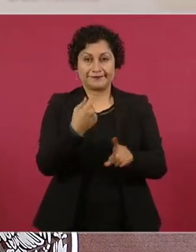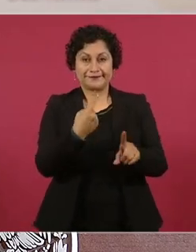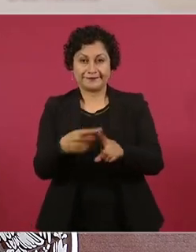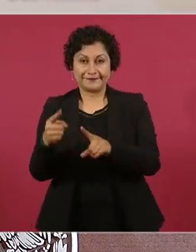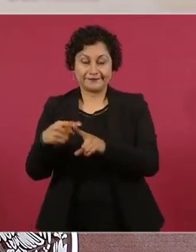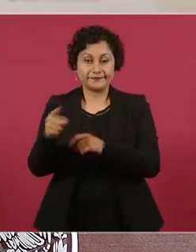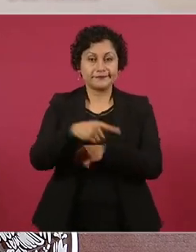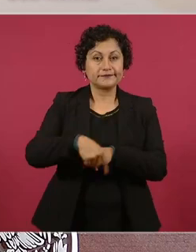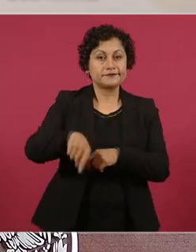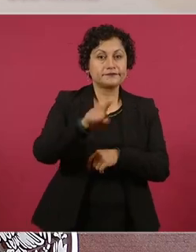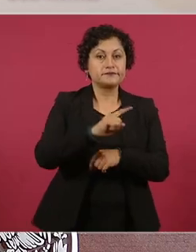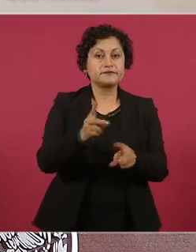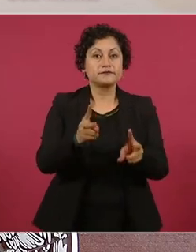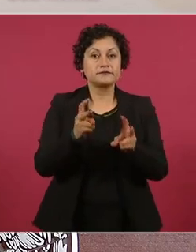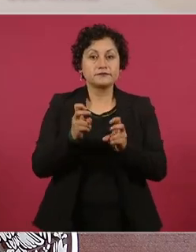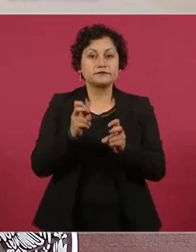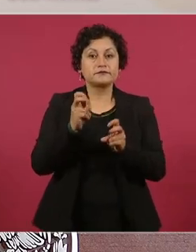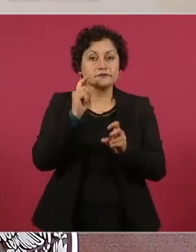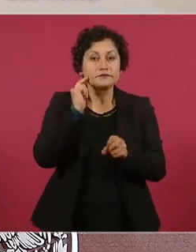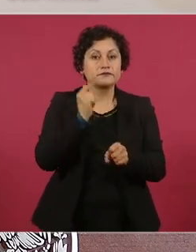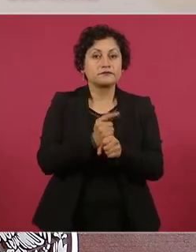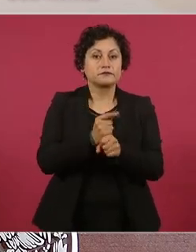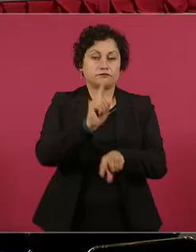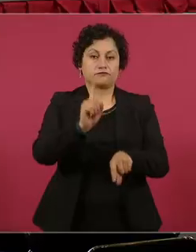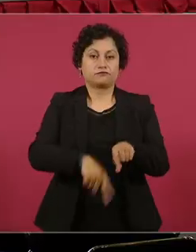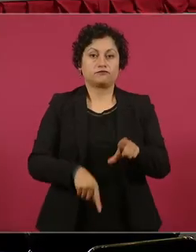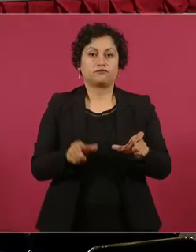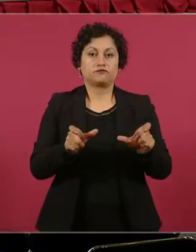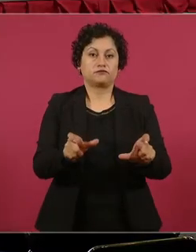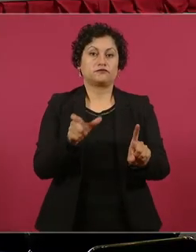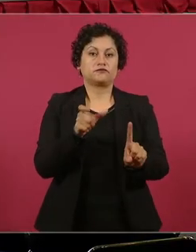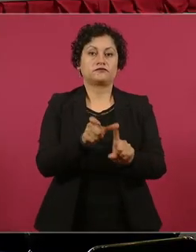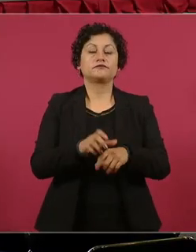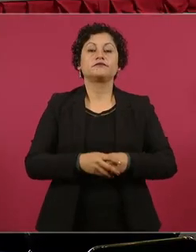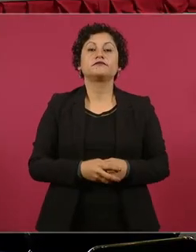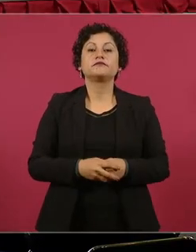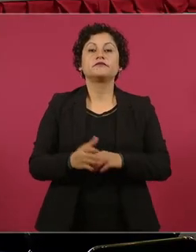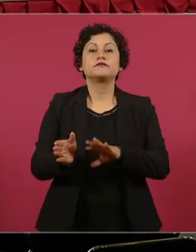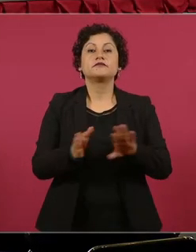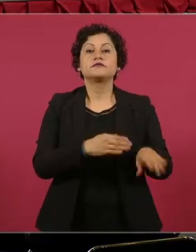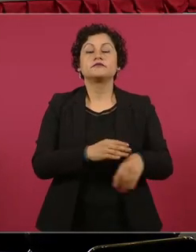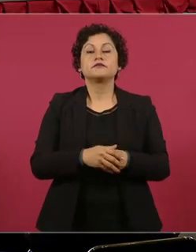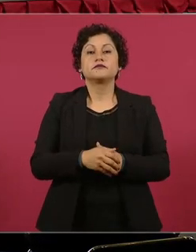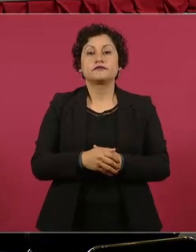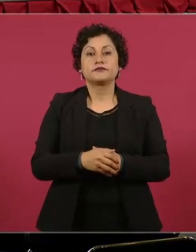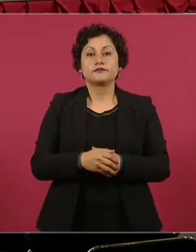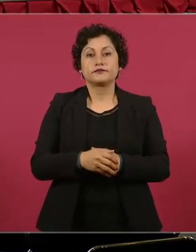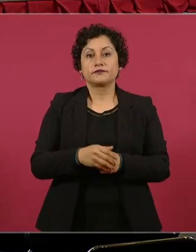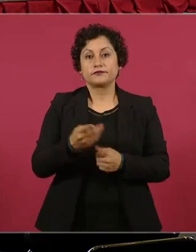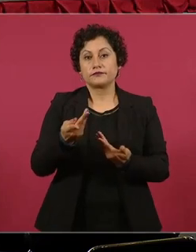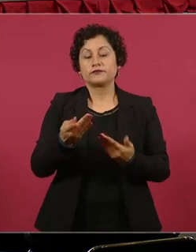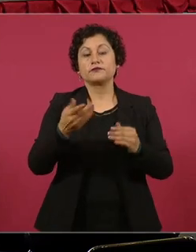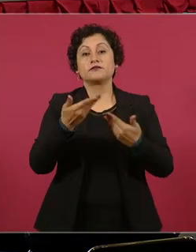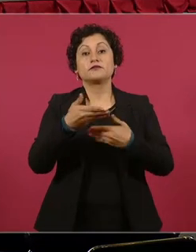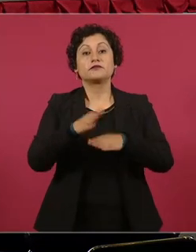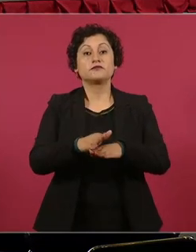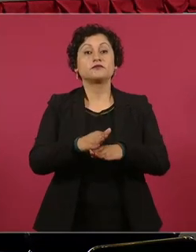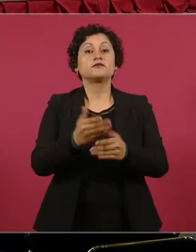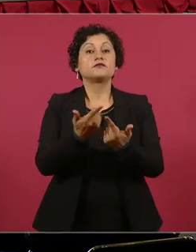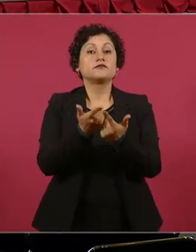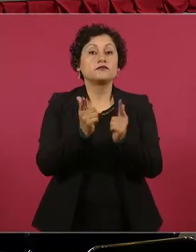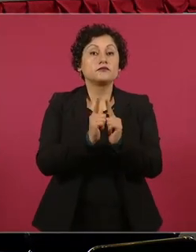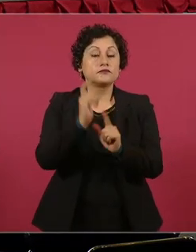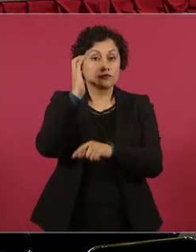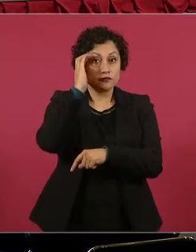clandestinas localizadas y aseguradas. En la Estrategia Nacional de Seguridad Pública para la afectación a grupos delictivos, en